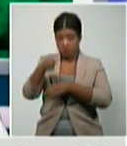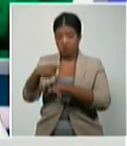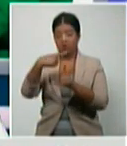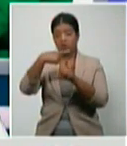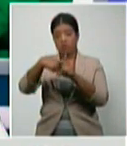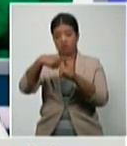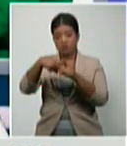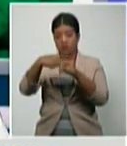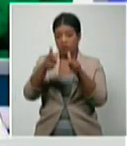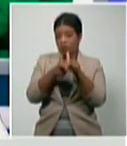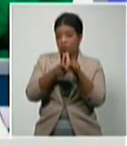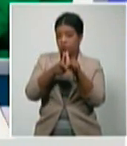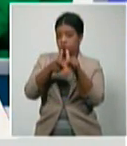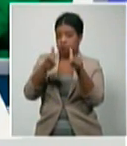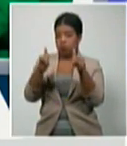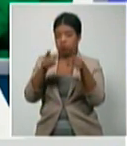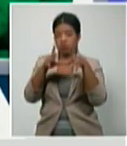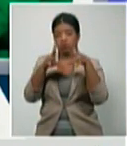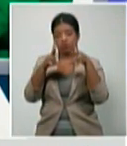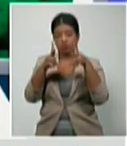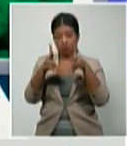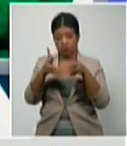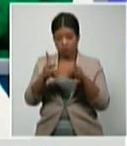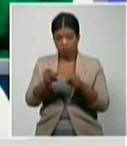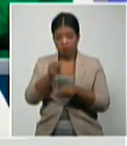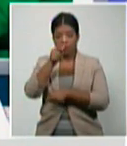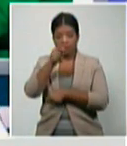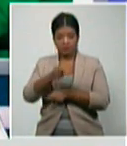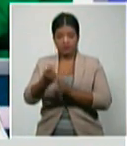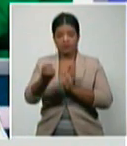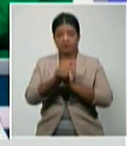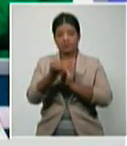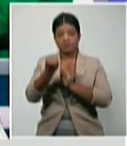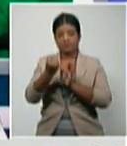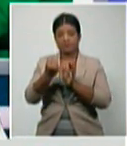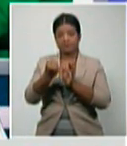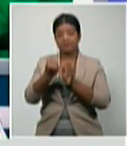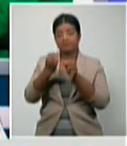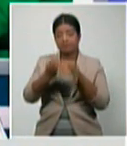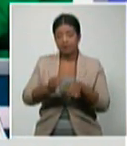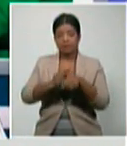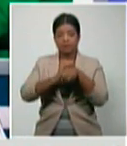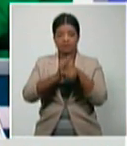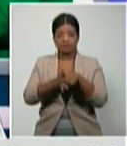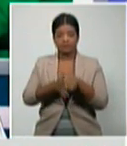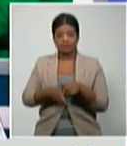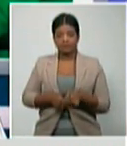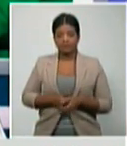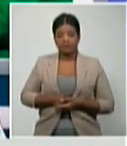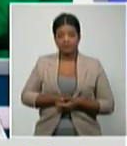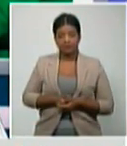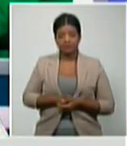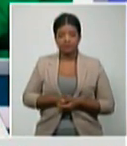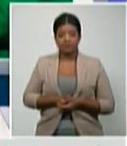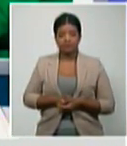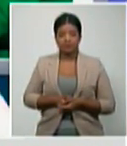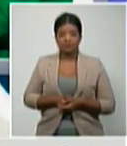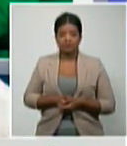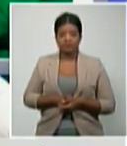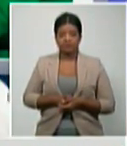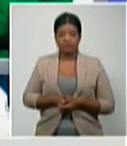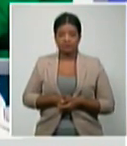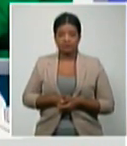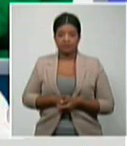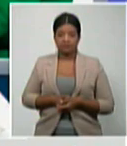mayor número de casos confirmados de COVID-19. Y en